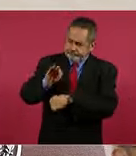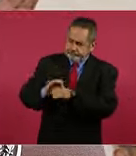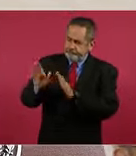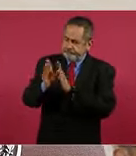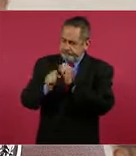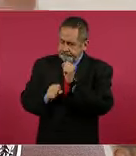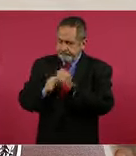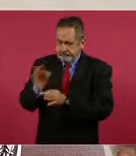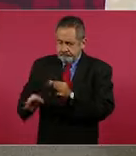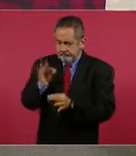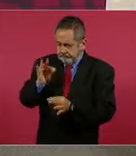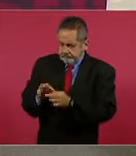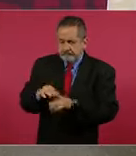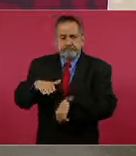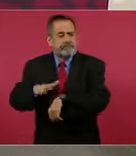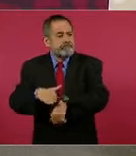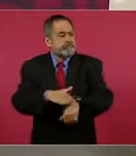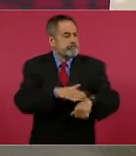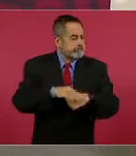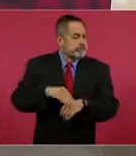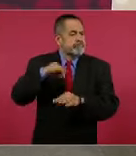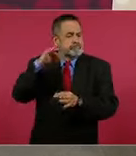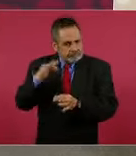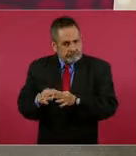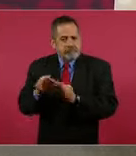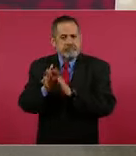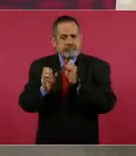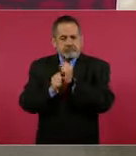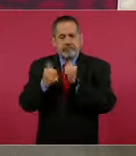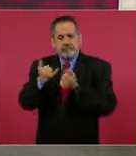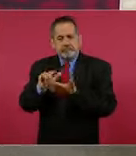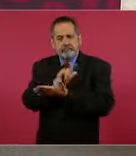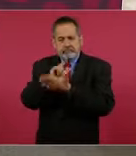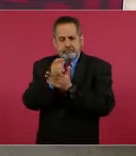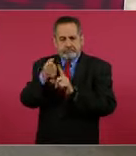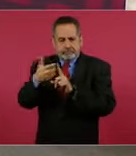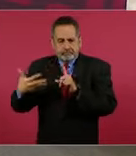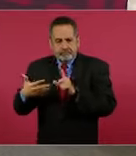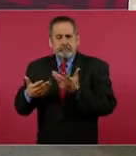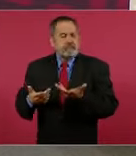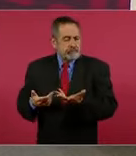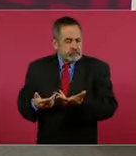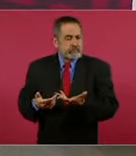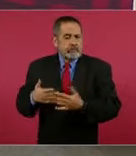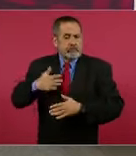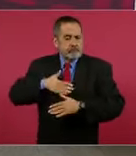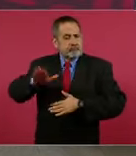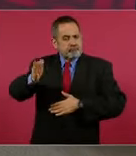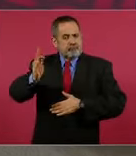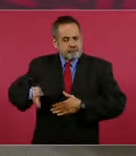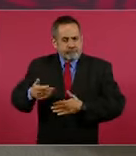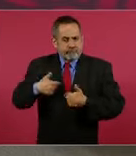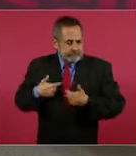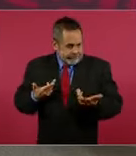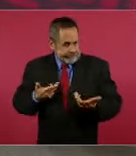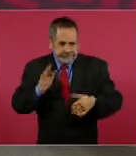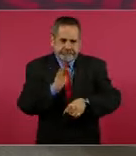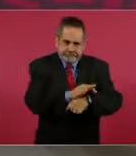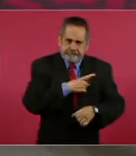para cumplir y hacer cumplir la Constitución y las leyes que de ella emanan.